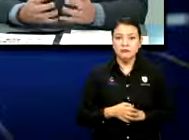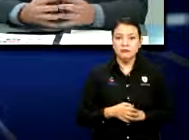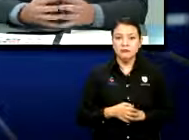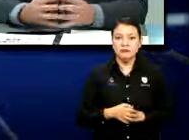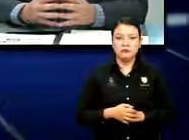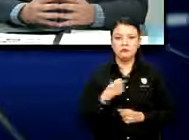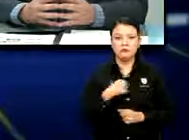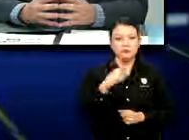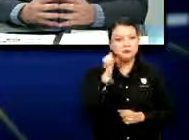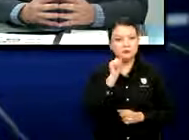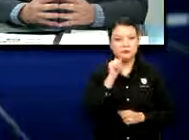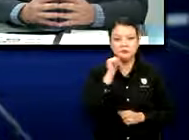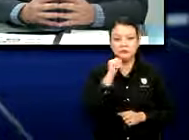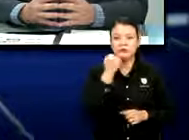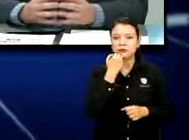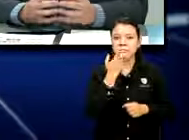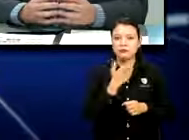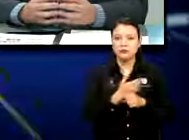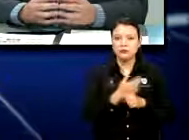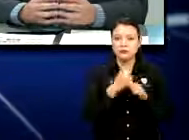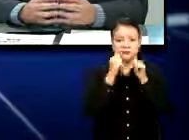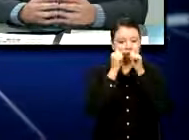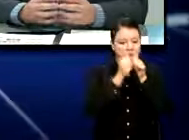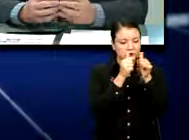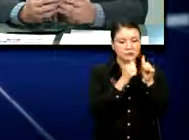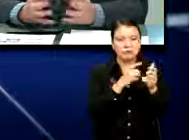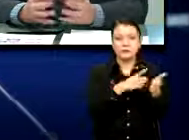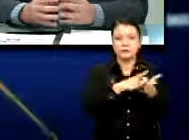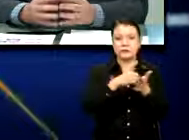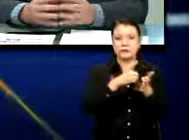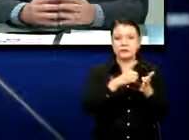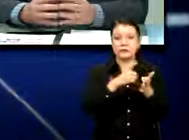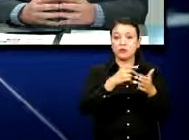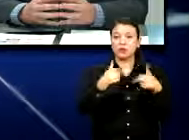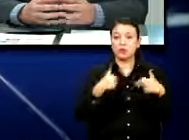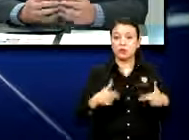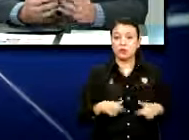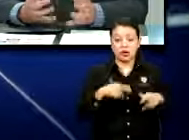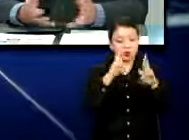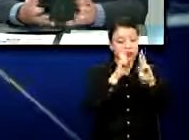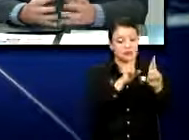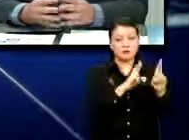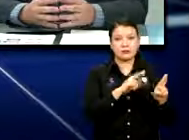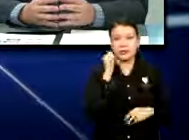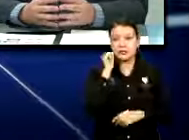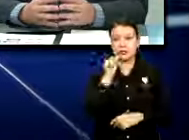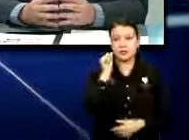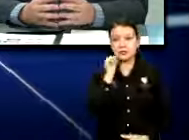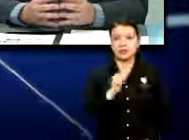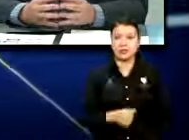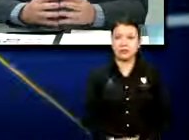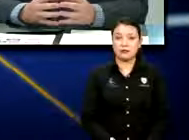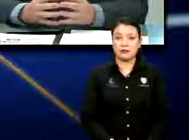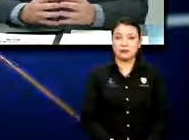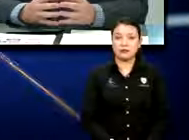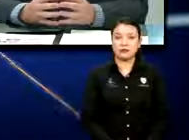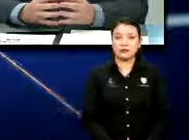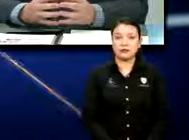en todo momento el derecho humano a la defensa técnica y al debido proceso lo cual nosotros hemos